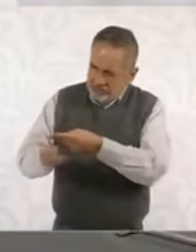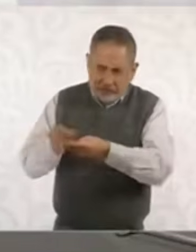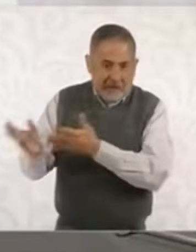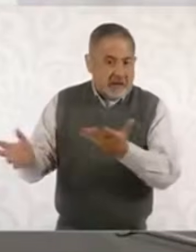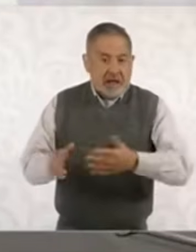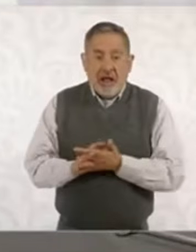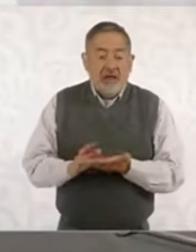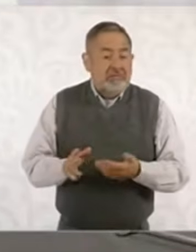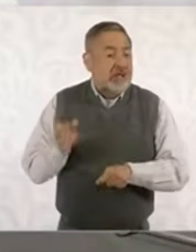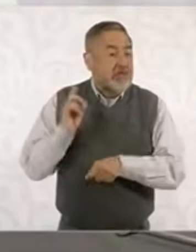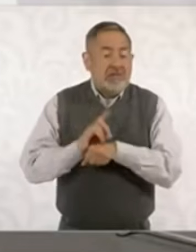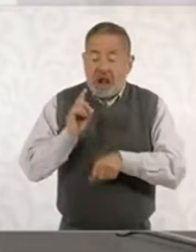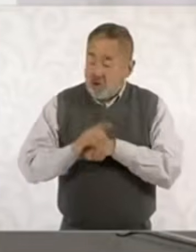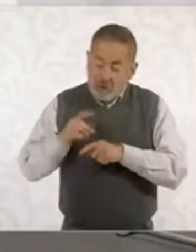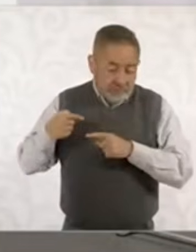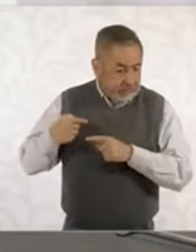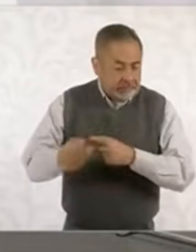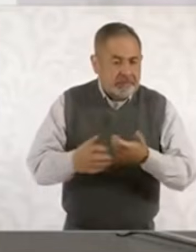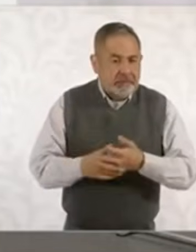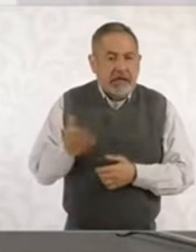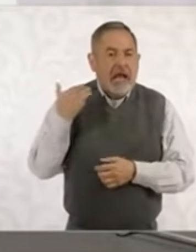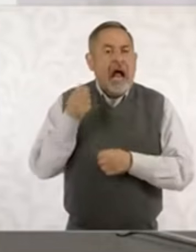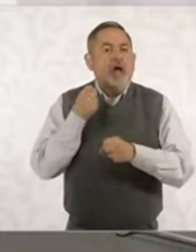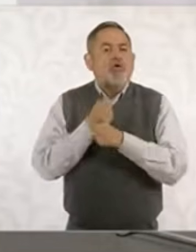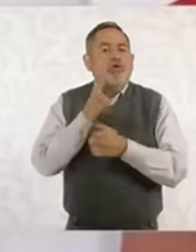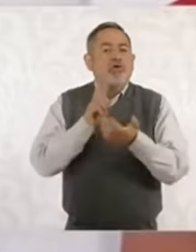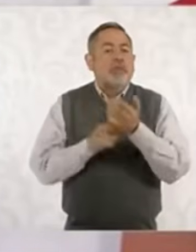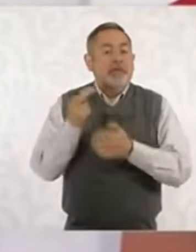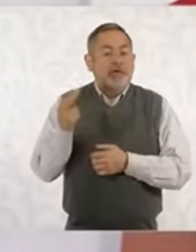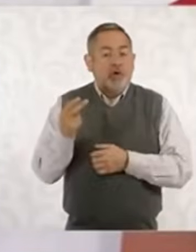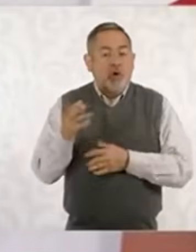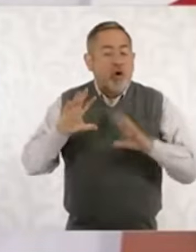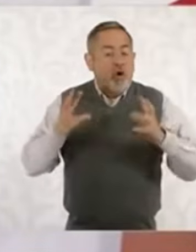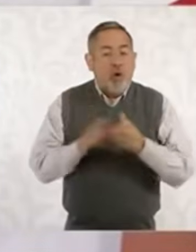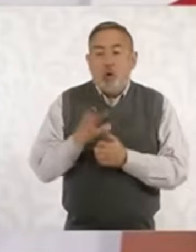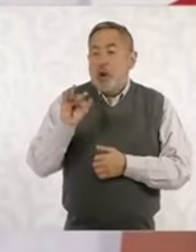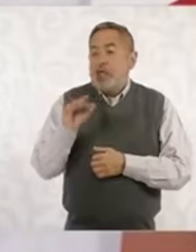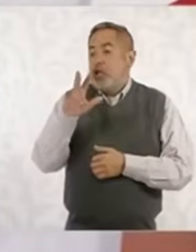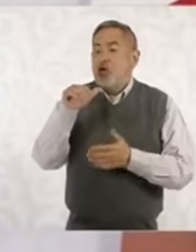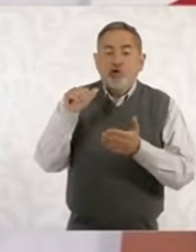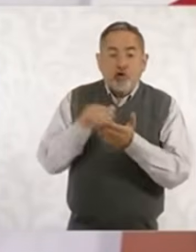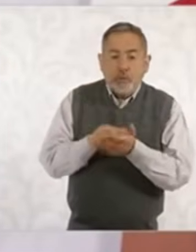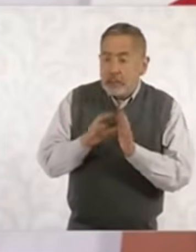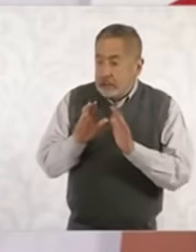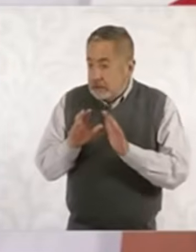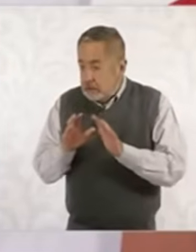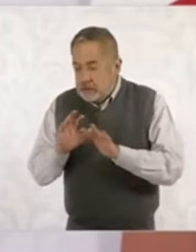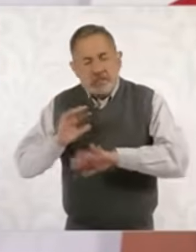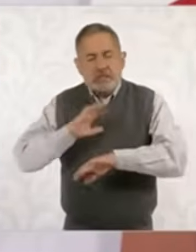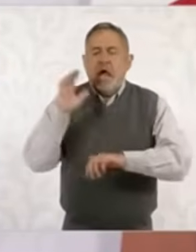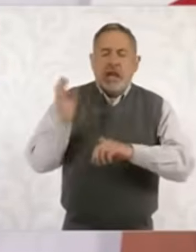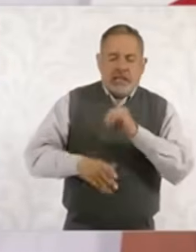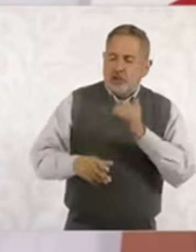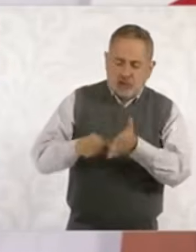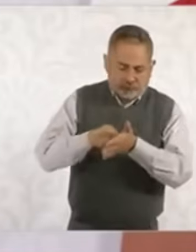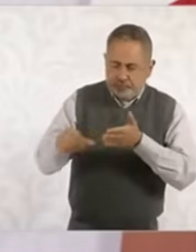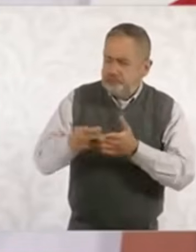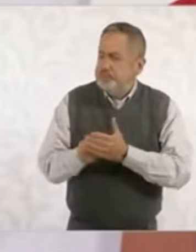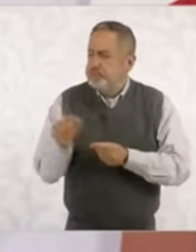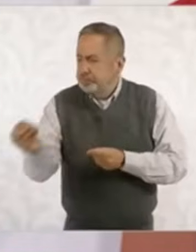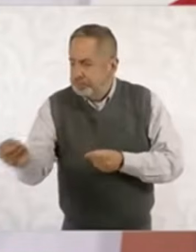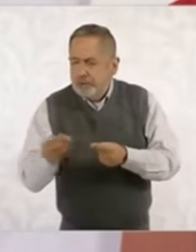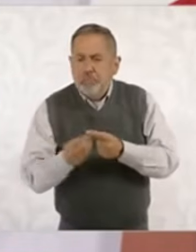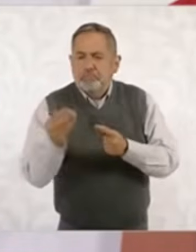los días, en 2025 hicimos más de 48,000 cancelaciones de hipotecas a favor de las y los